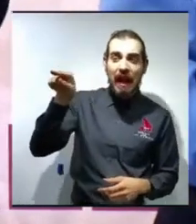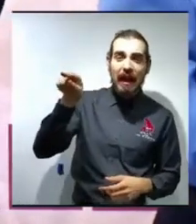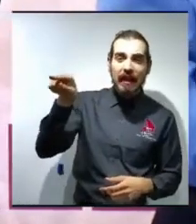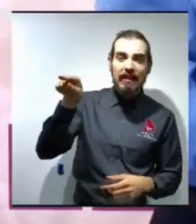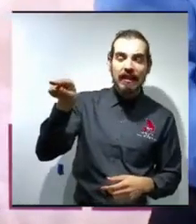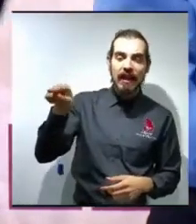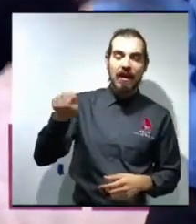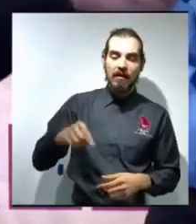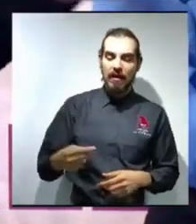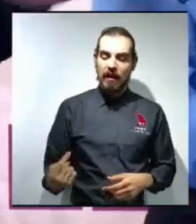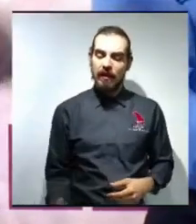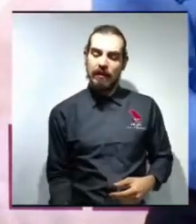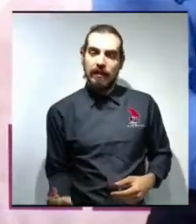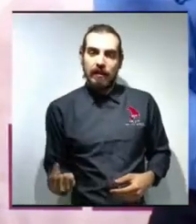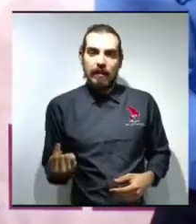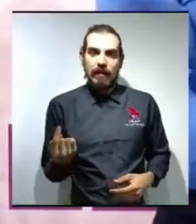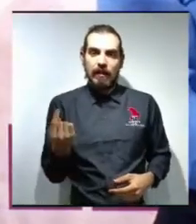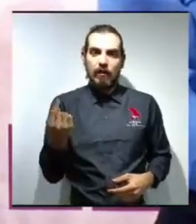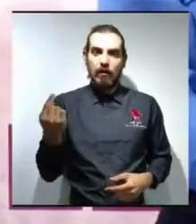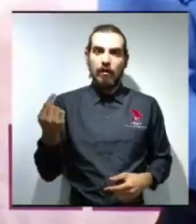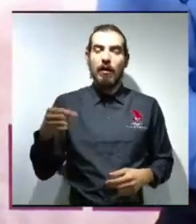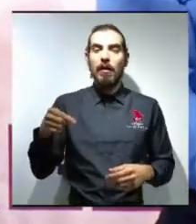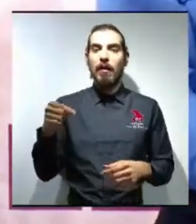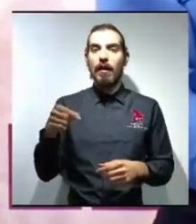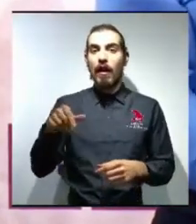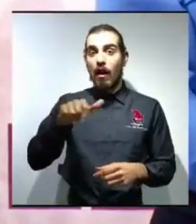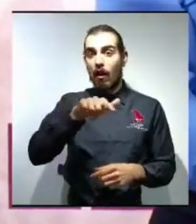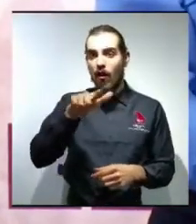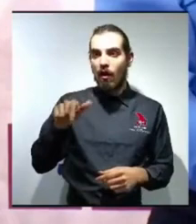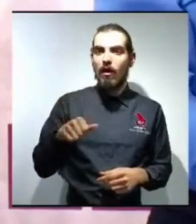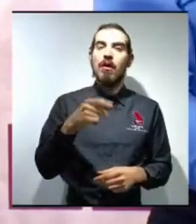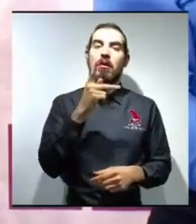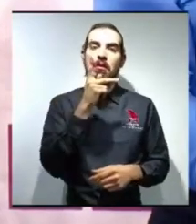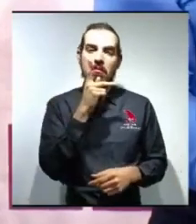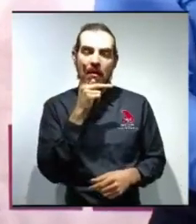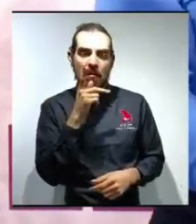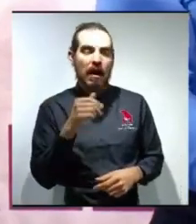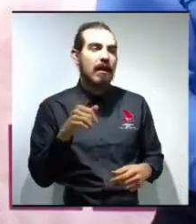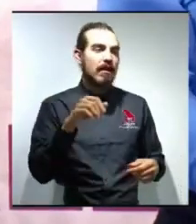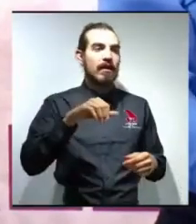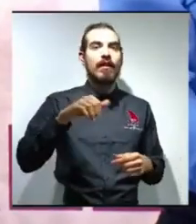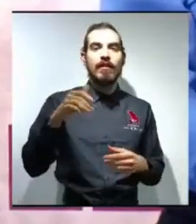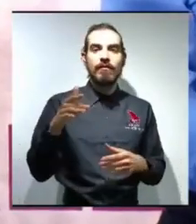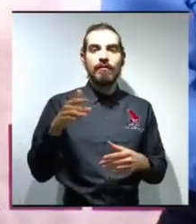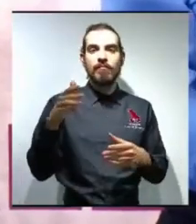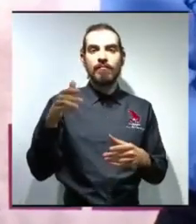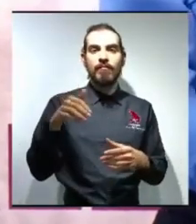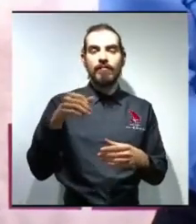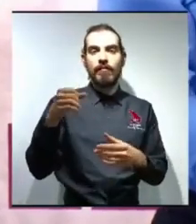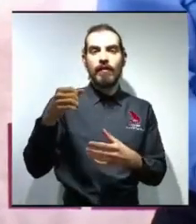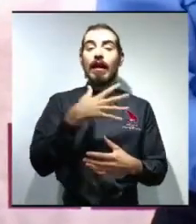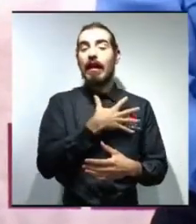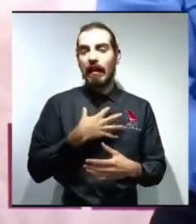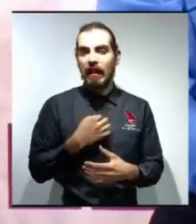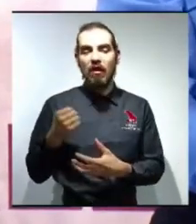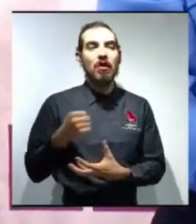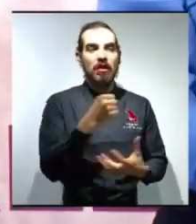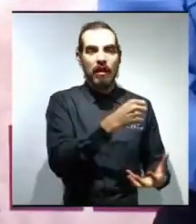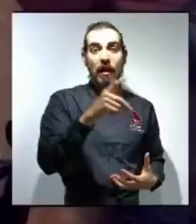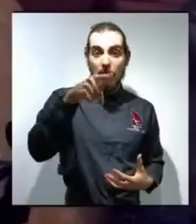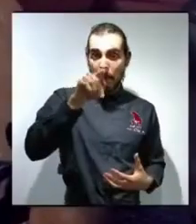ya los papás nos traen a los hijos y en esas cuestiones, pero sí, es una entrega que de verdad le llega a los que más lo